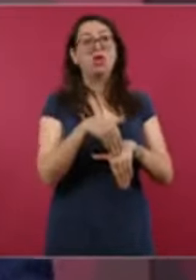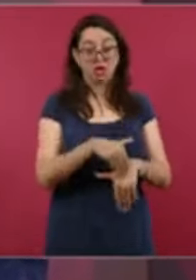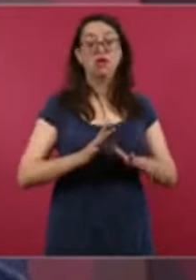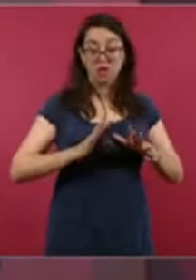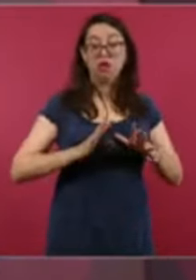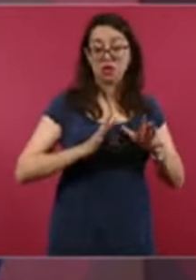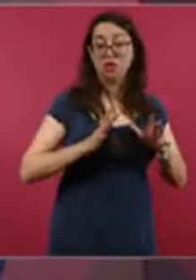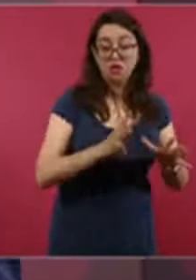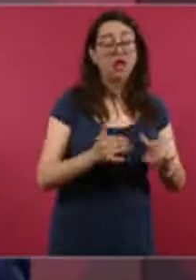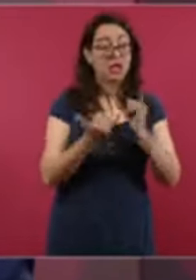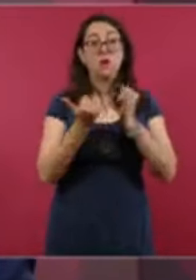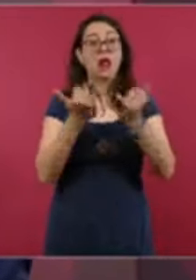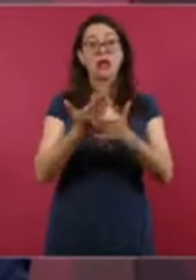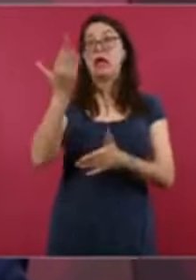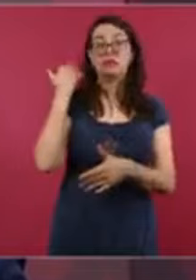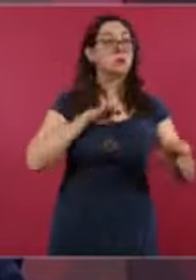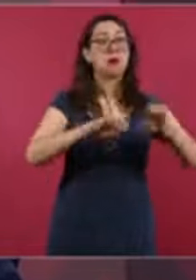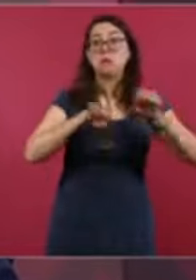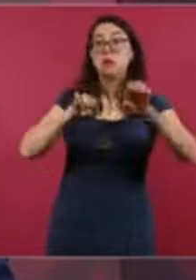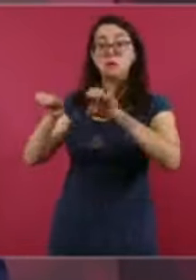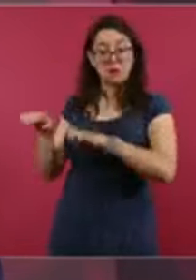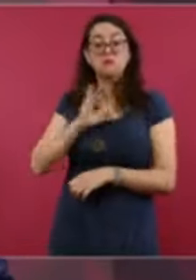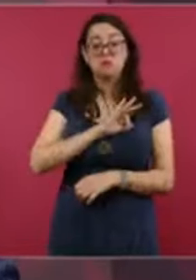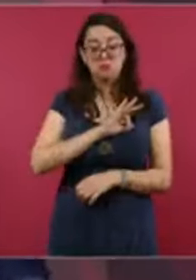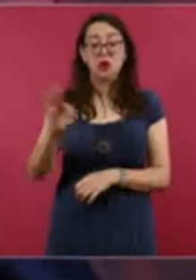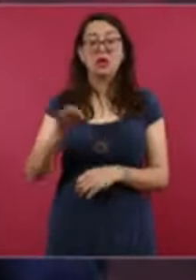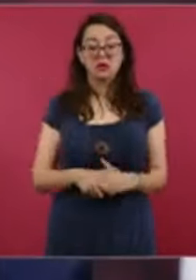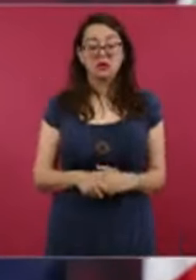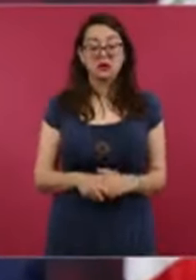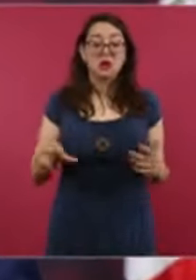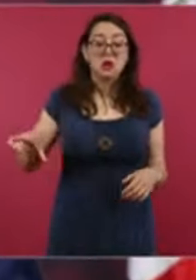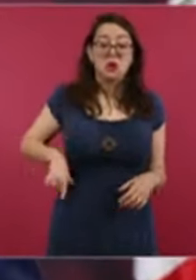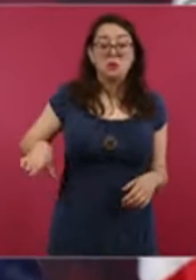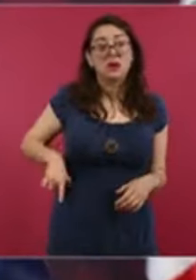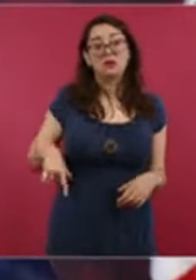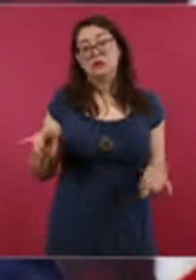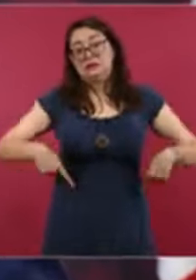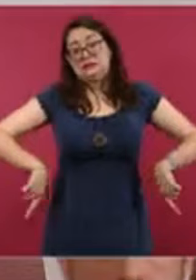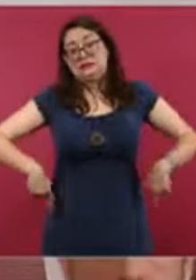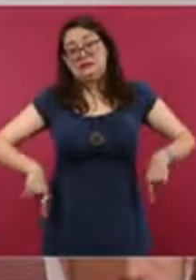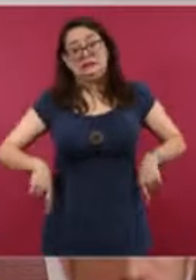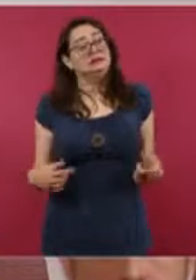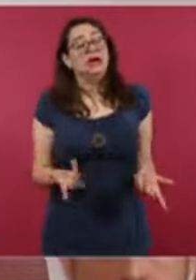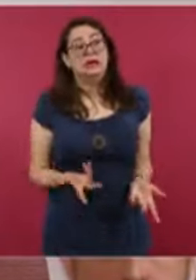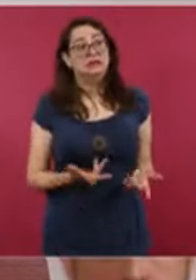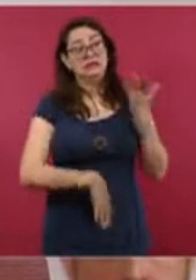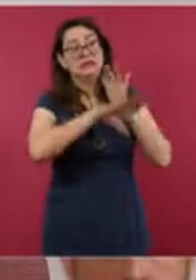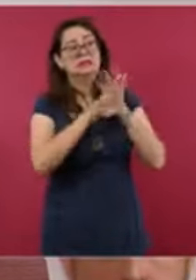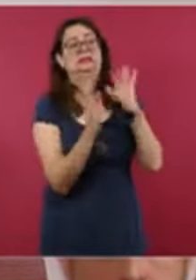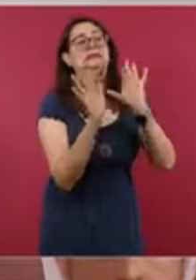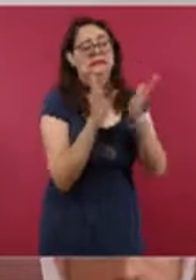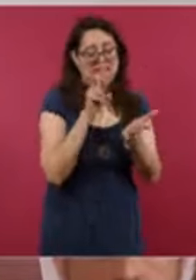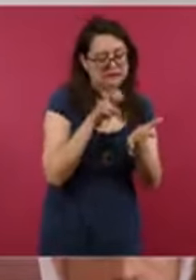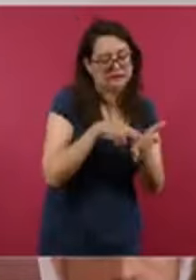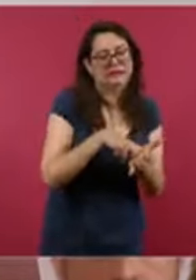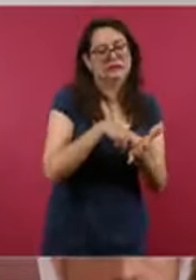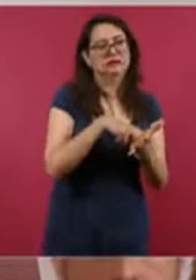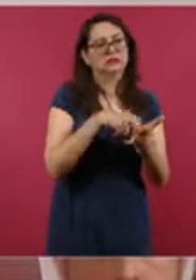que es como antes, que los gobiernos se arrodillaban ante las